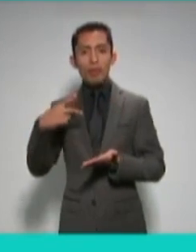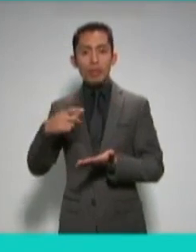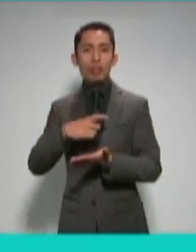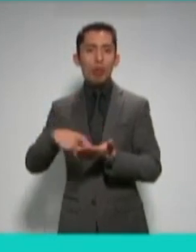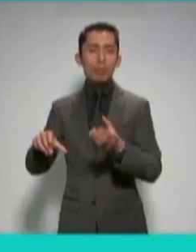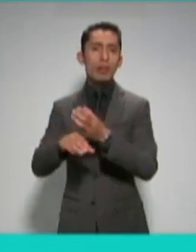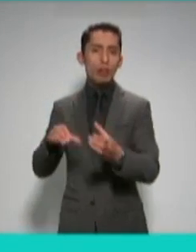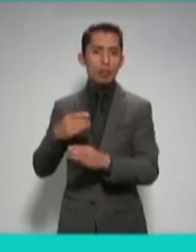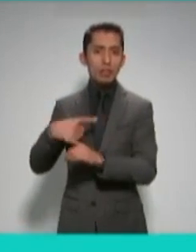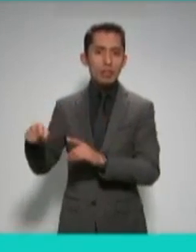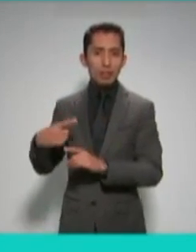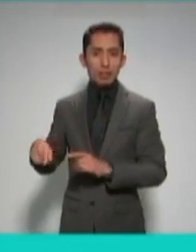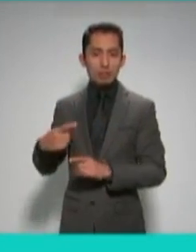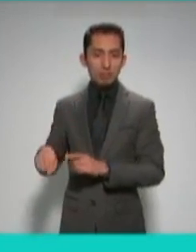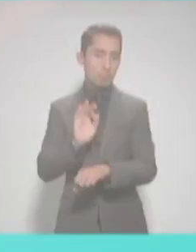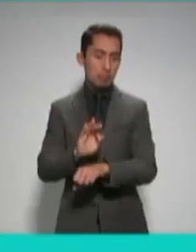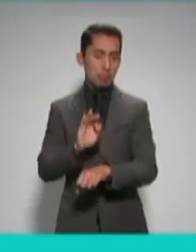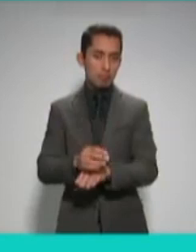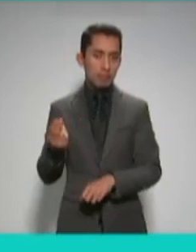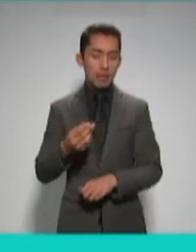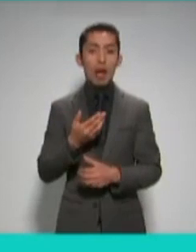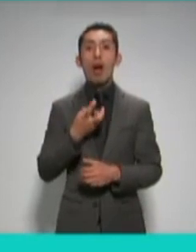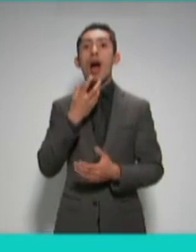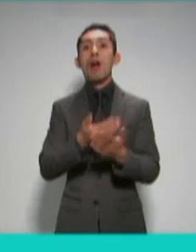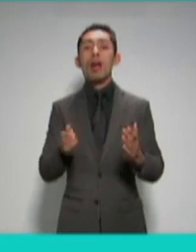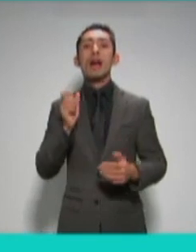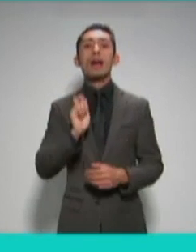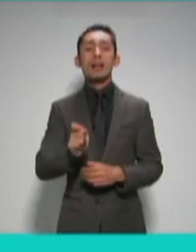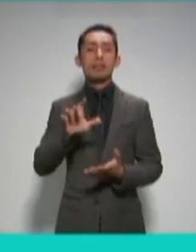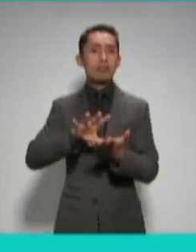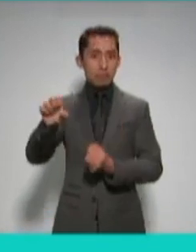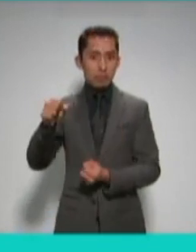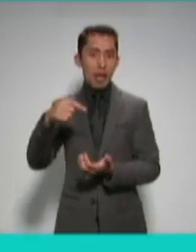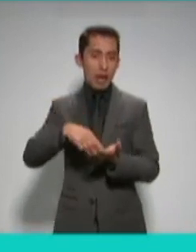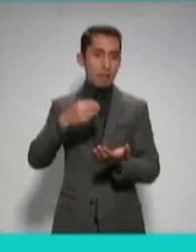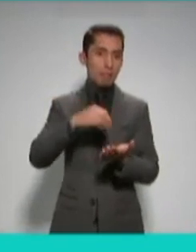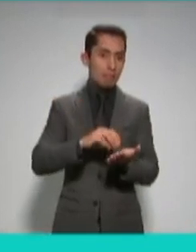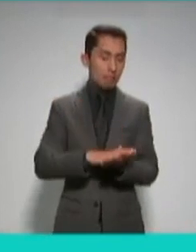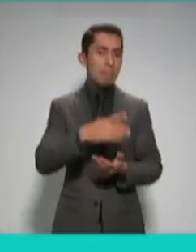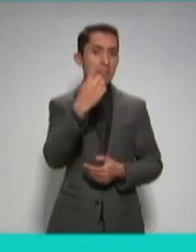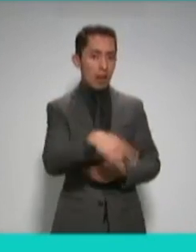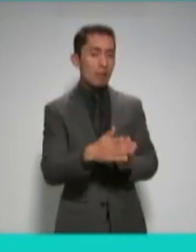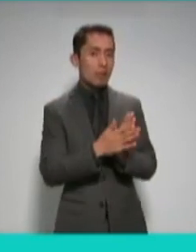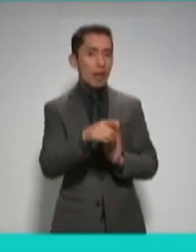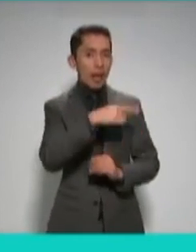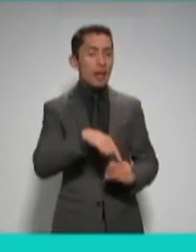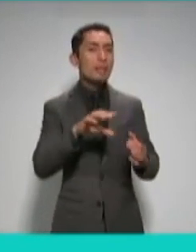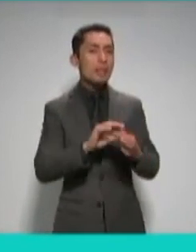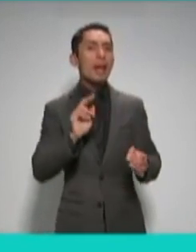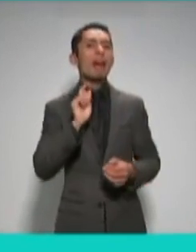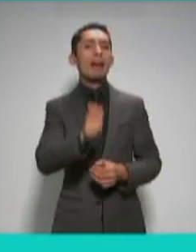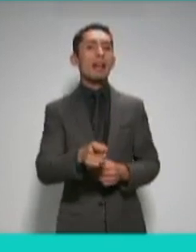de agronitrogenados. Existe una obligación constitucional de administrar los recursos públicos de manera eficiente, eficaz,